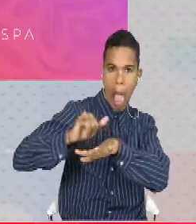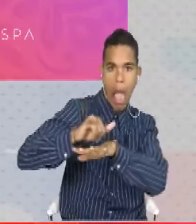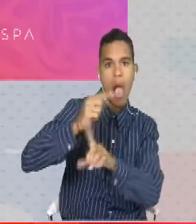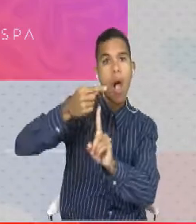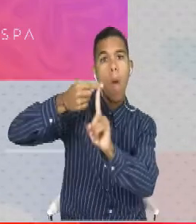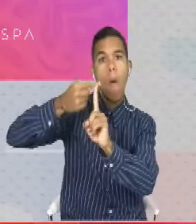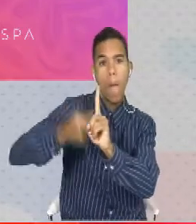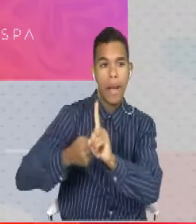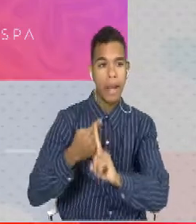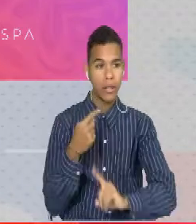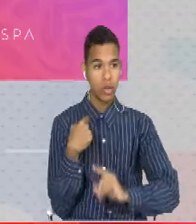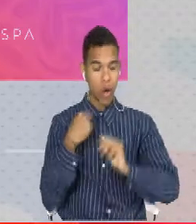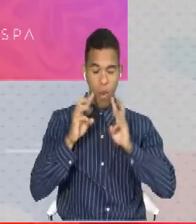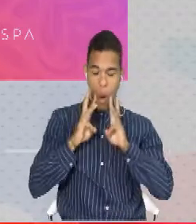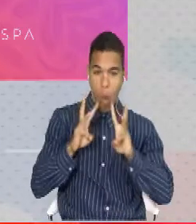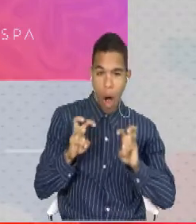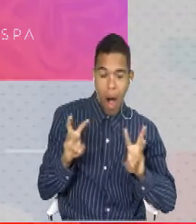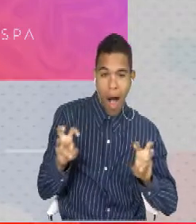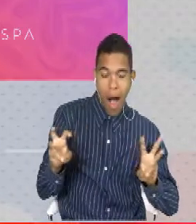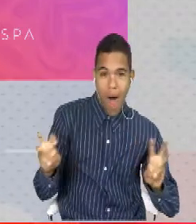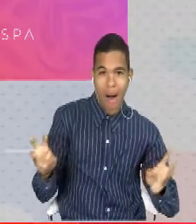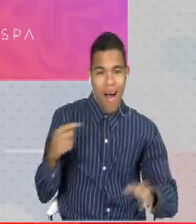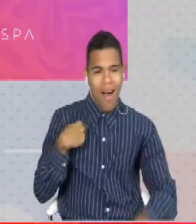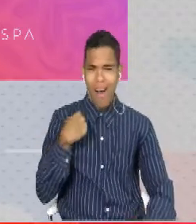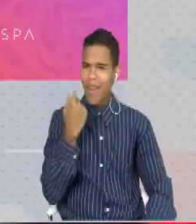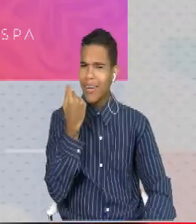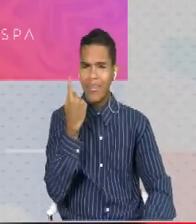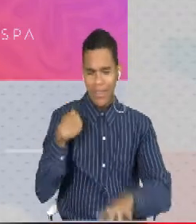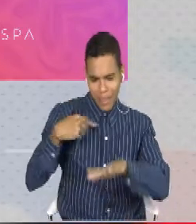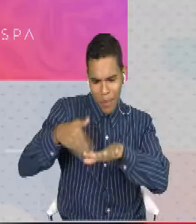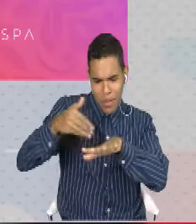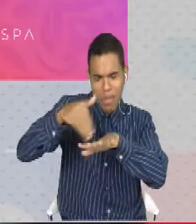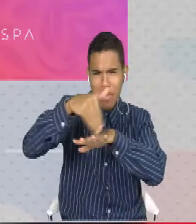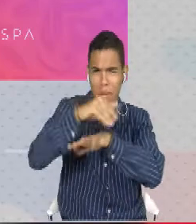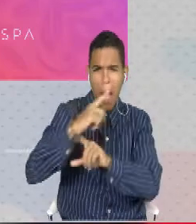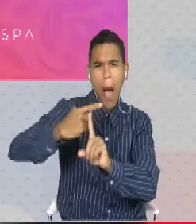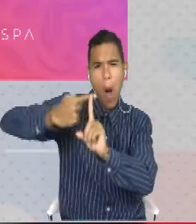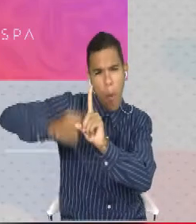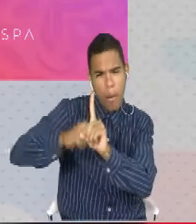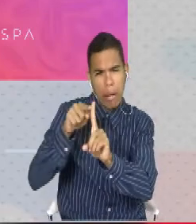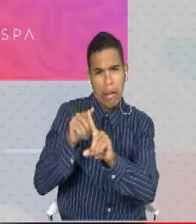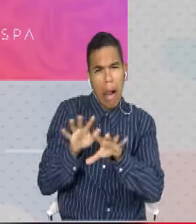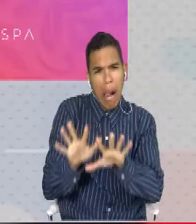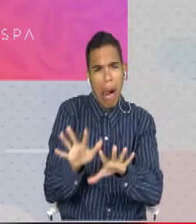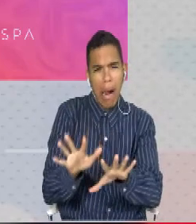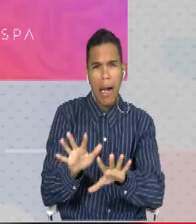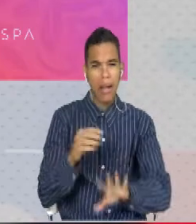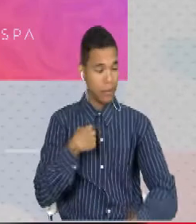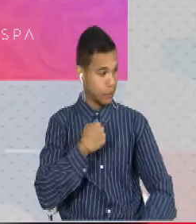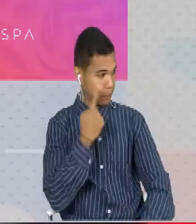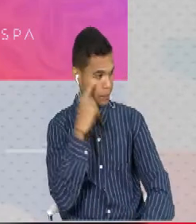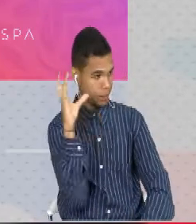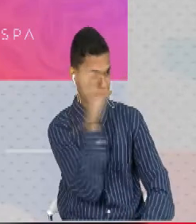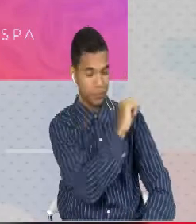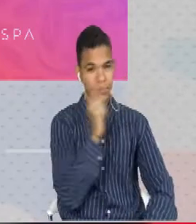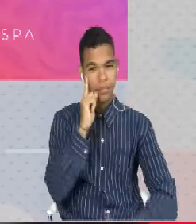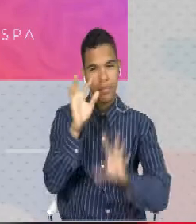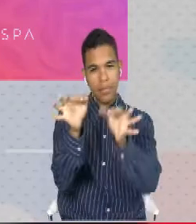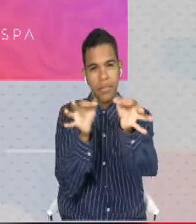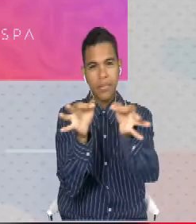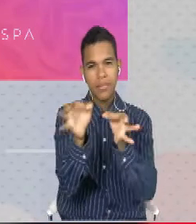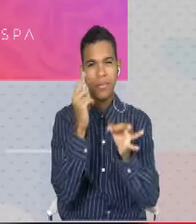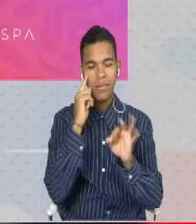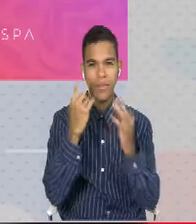yo quedé como que, ¿cómo es eso que le pintan las uñas a uno y le duran un mes? Bueno, les voy a explicar más o menos desde lo básico que tenemos, que pues es el manicure y